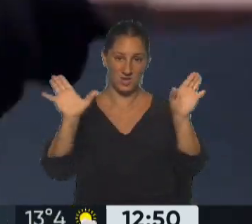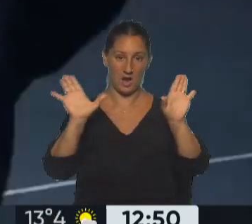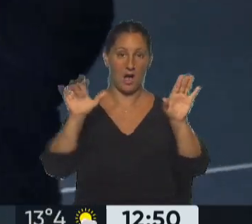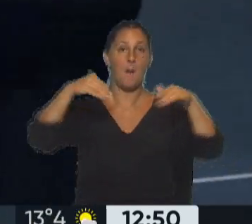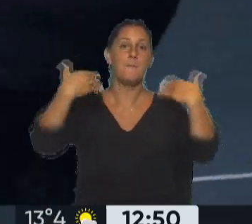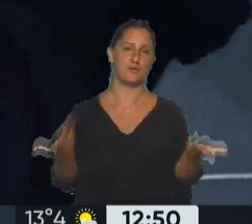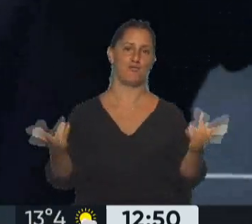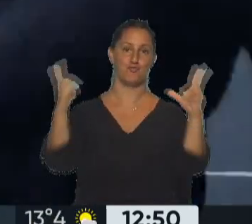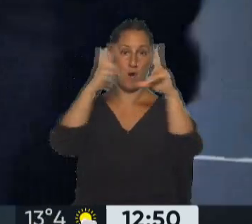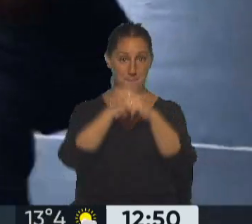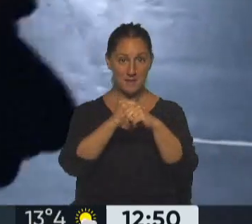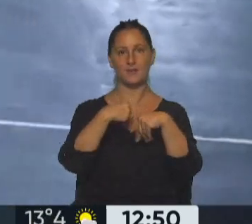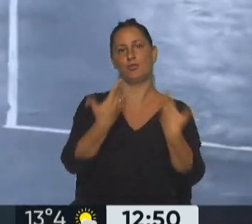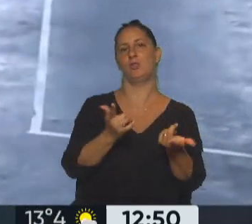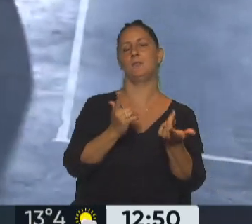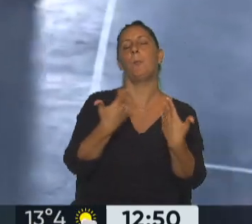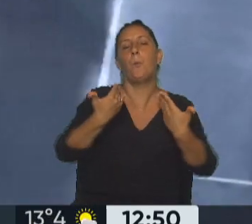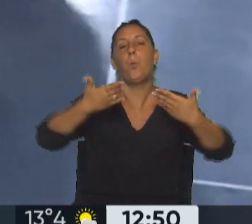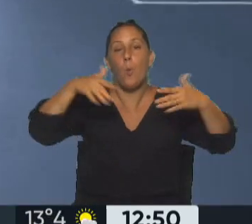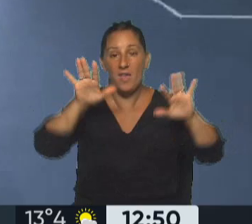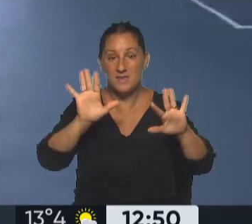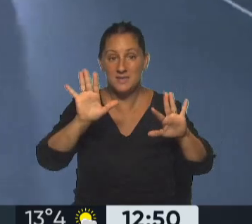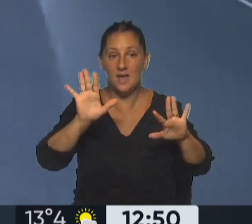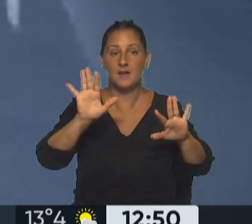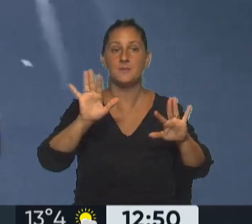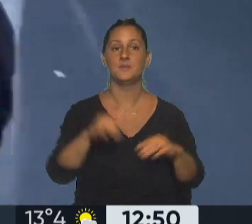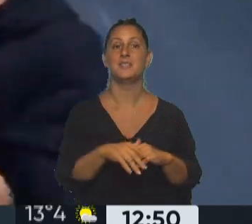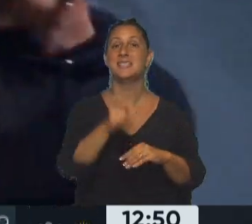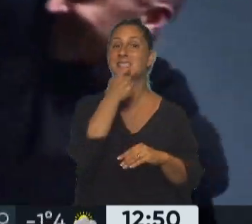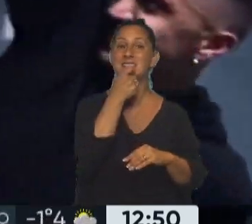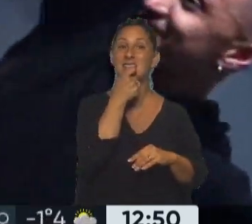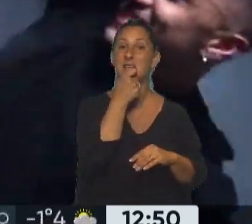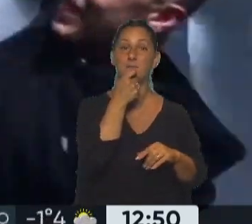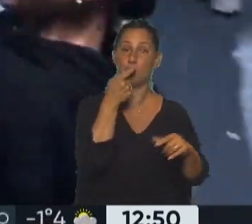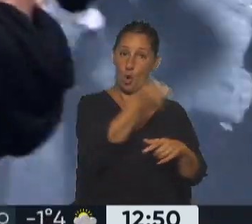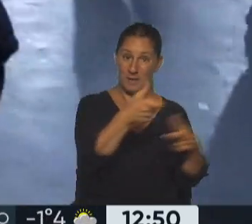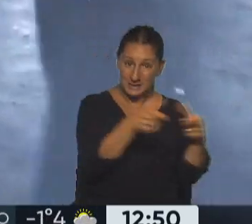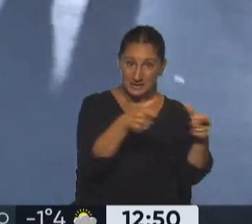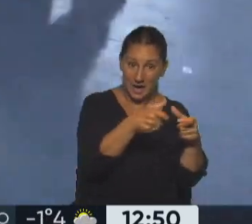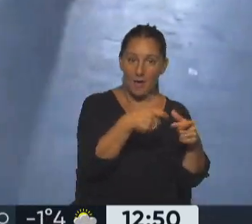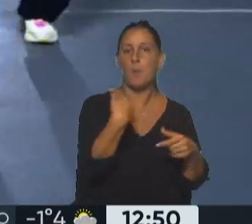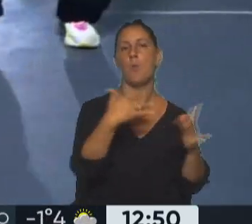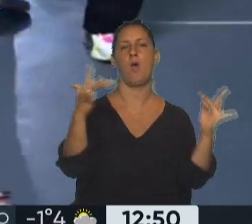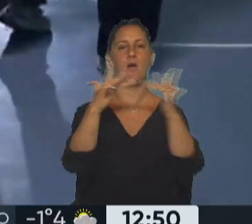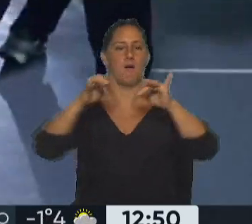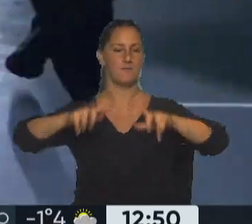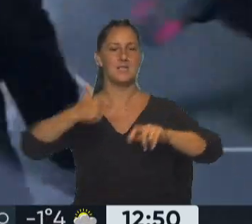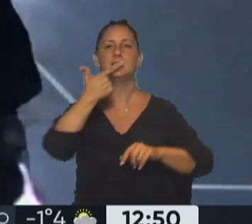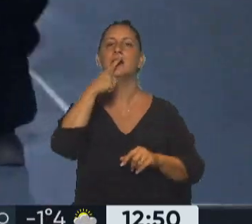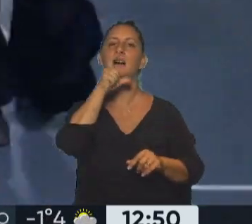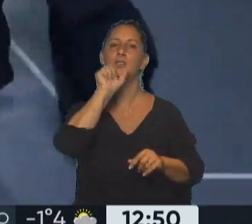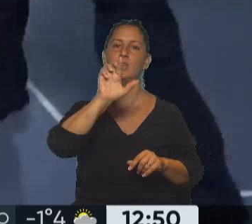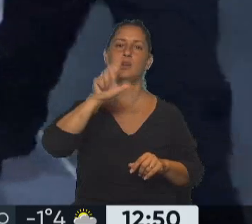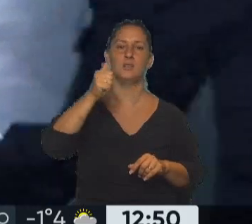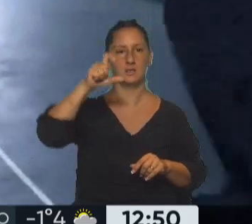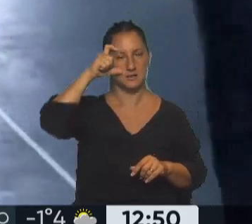agotado, que se suma la posibilidad, si no sos una de esas 50.000 que tiene ticket, de verlo a través de la plataforma Star Plus en